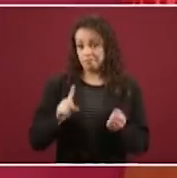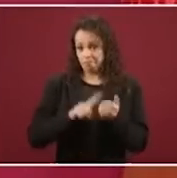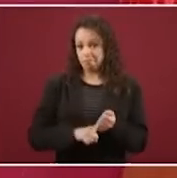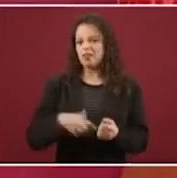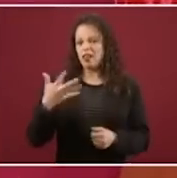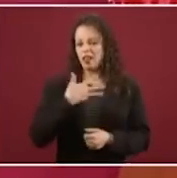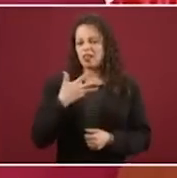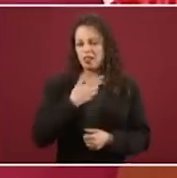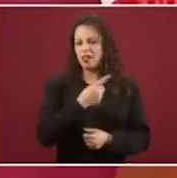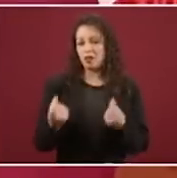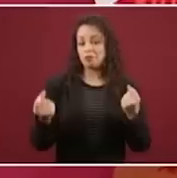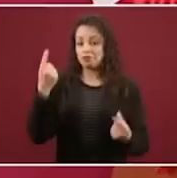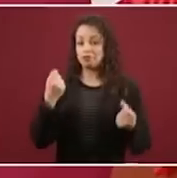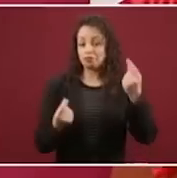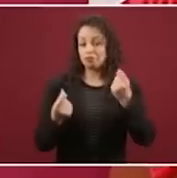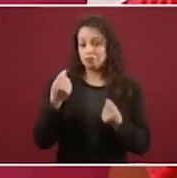quienes